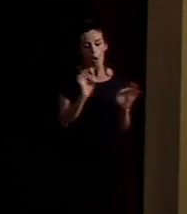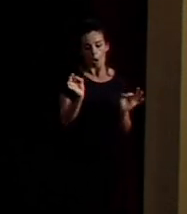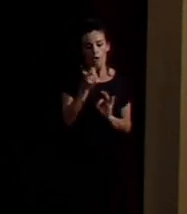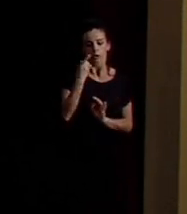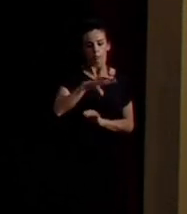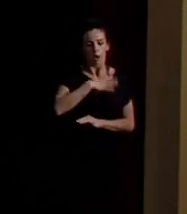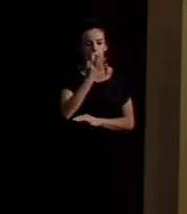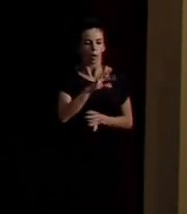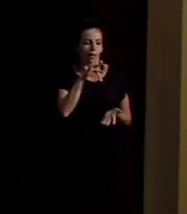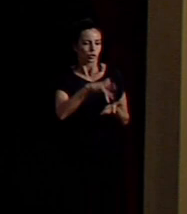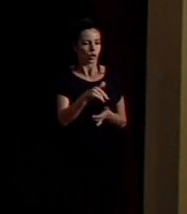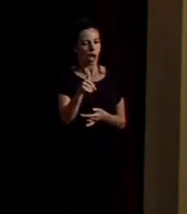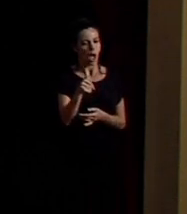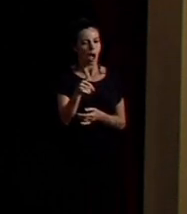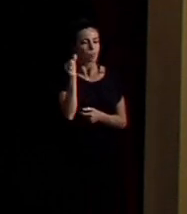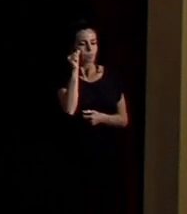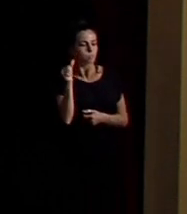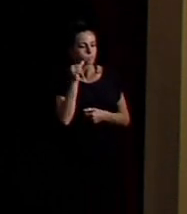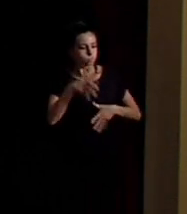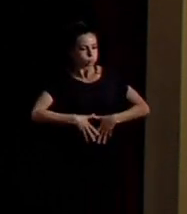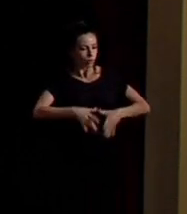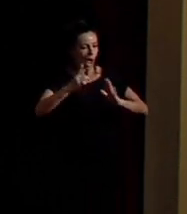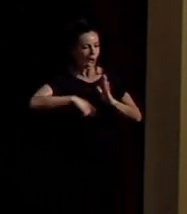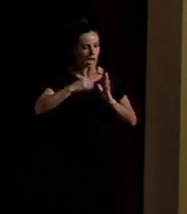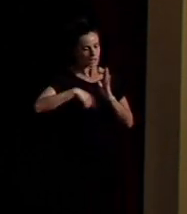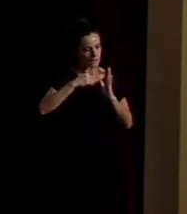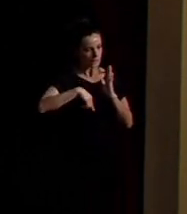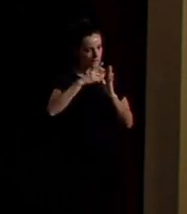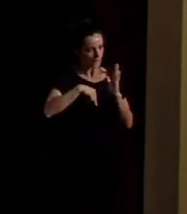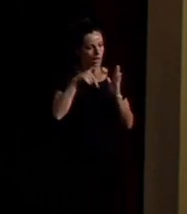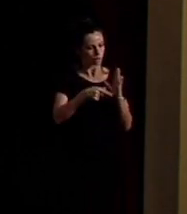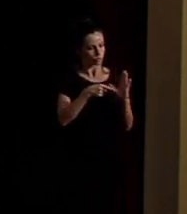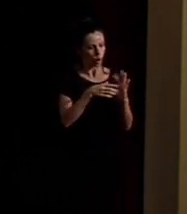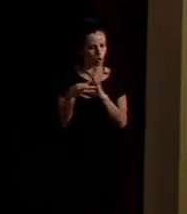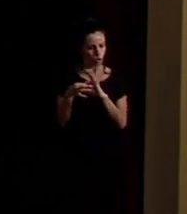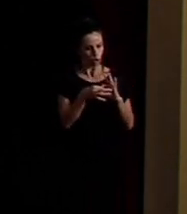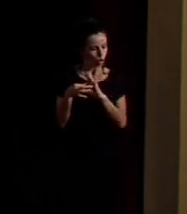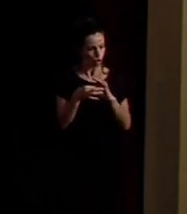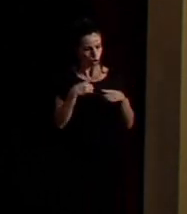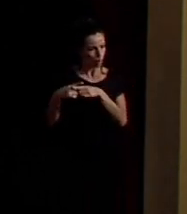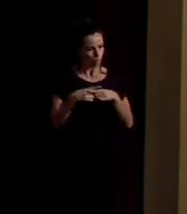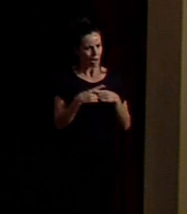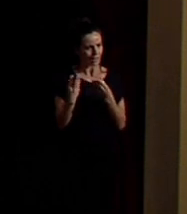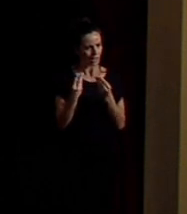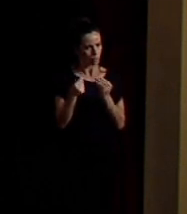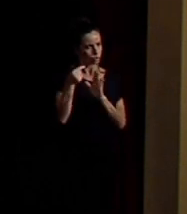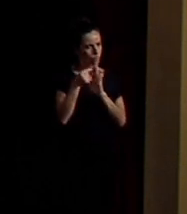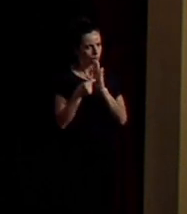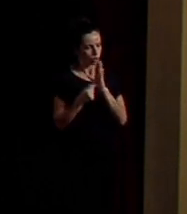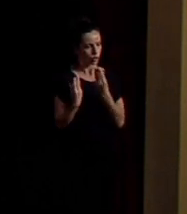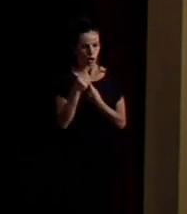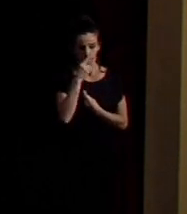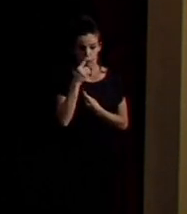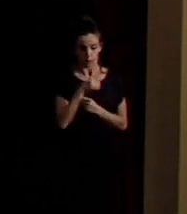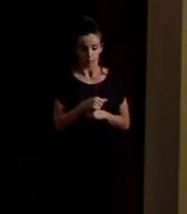los vientres de alquiler, que comparten, ¿no?, con la prostitución muchos elementos, ¿no? Todo ello en el contexto, además, como se ha explicado